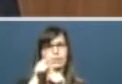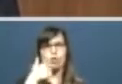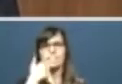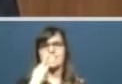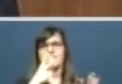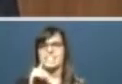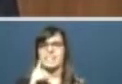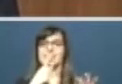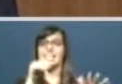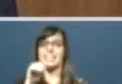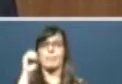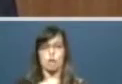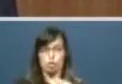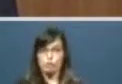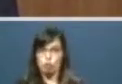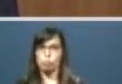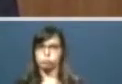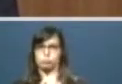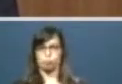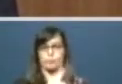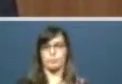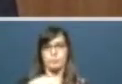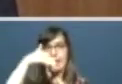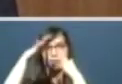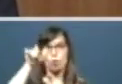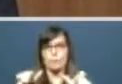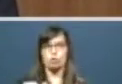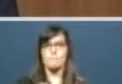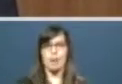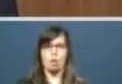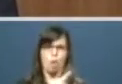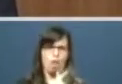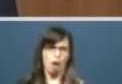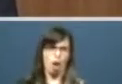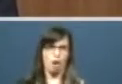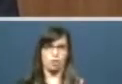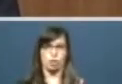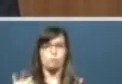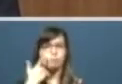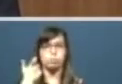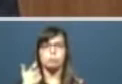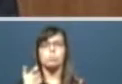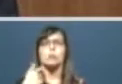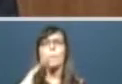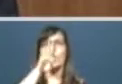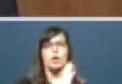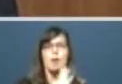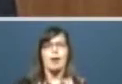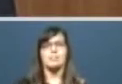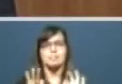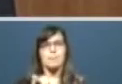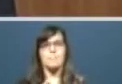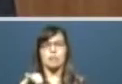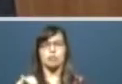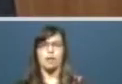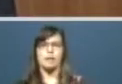60% de sus fondos la atención a los parados de larga duración destacando el programa personal de integración y empleo con 8